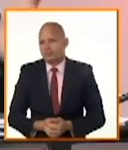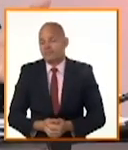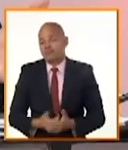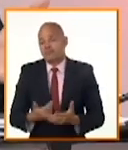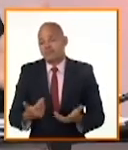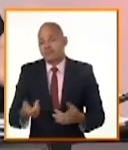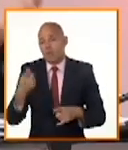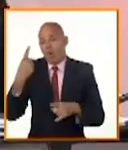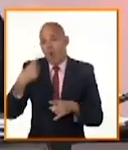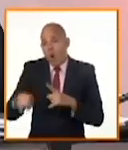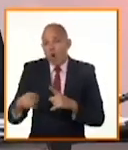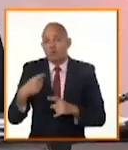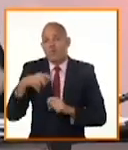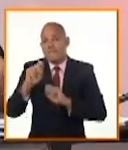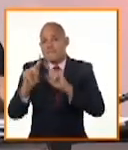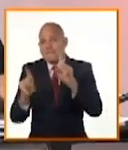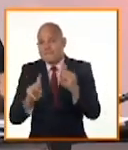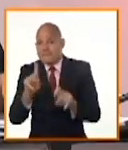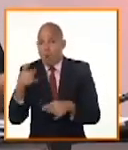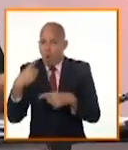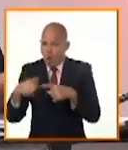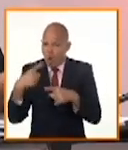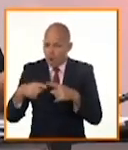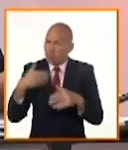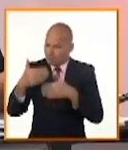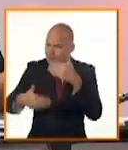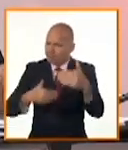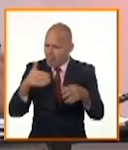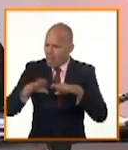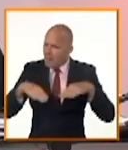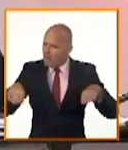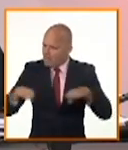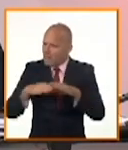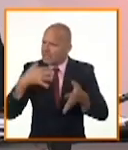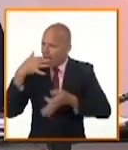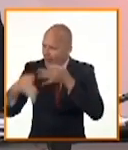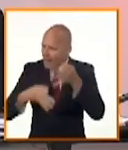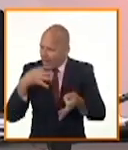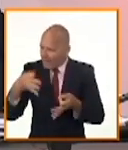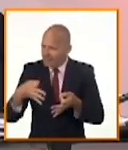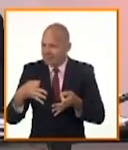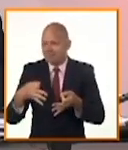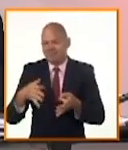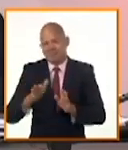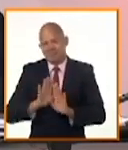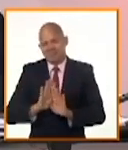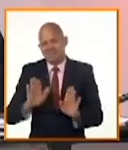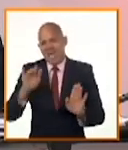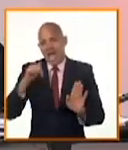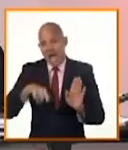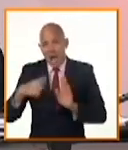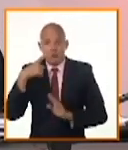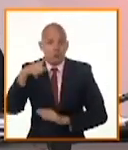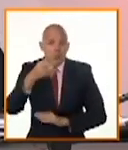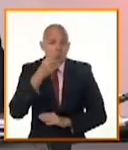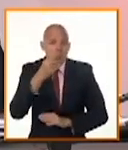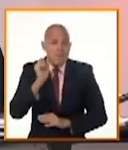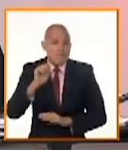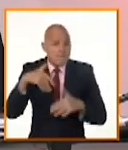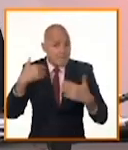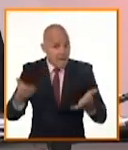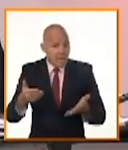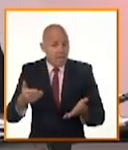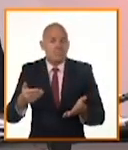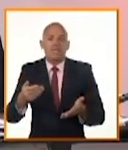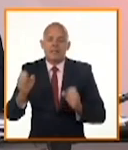de los que seguir debatiendo Acá hay que traeremos a esta mesa redonda Por lo pronto en cuadro debate está haciendo su